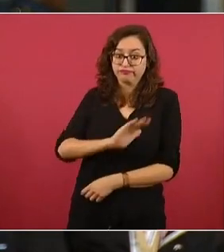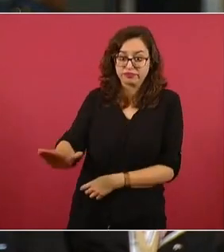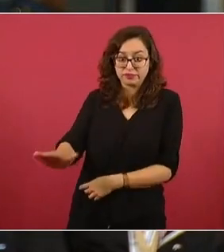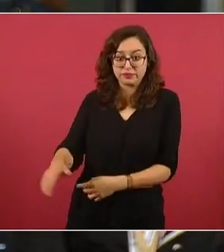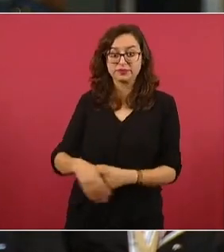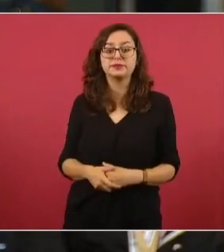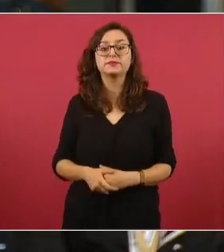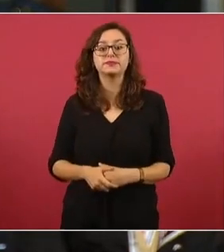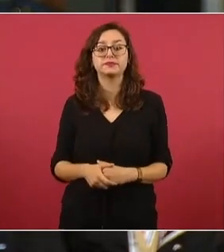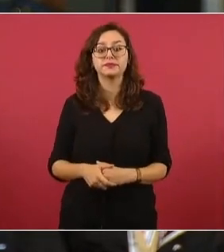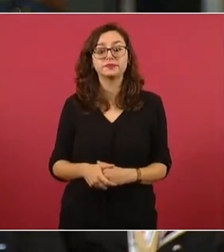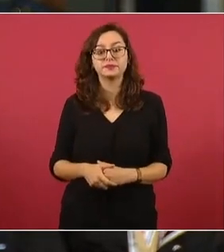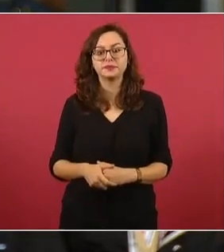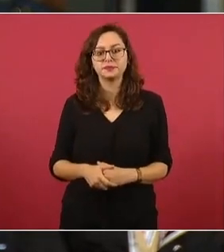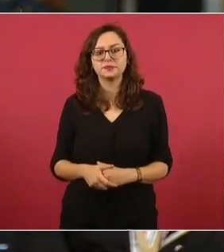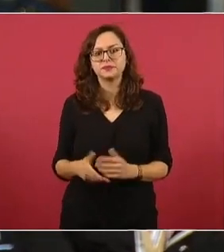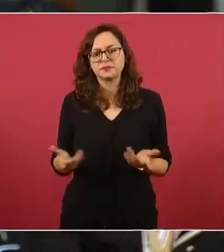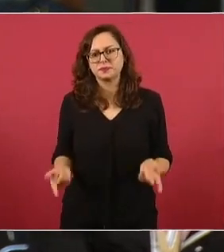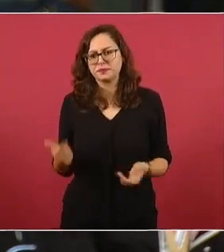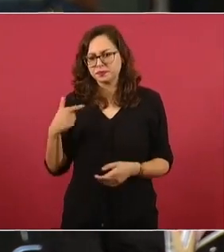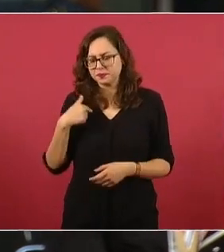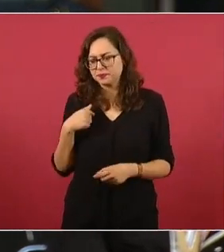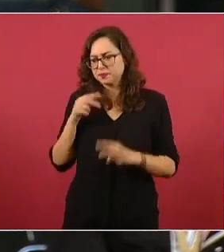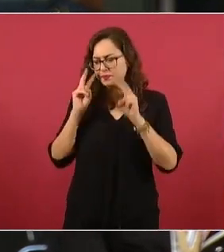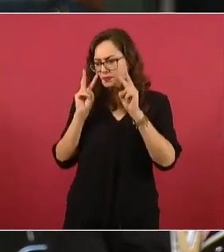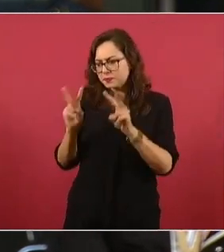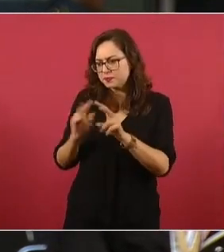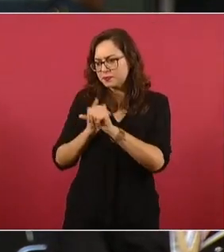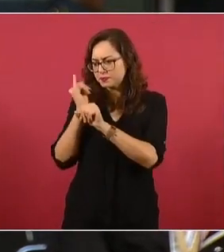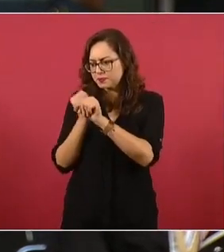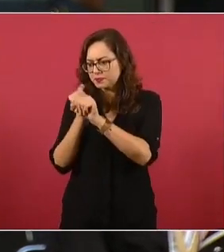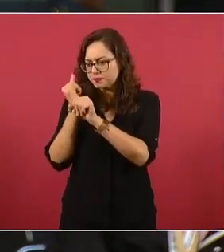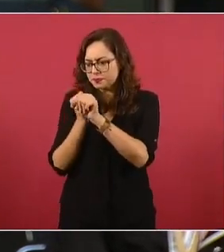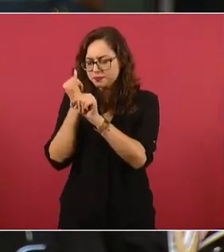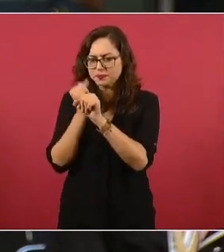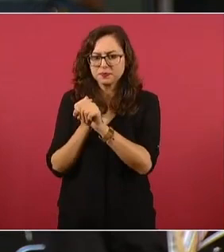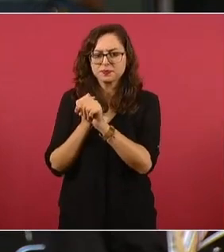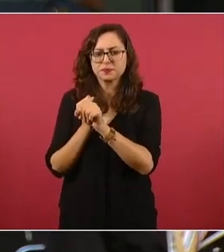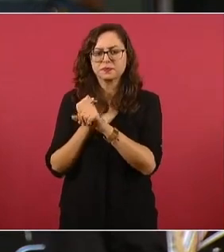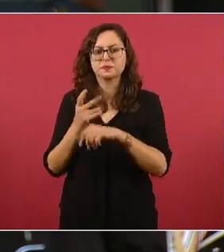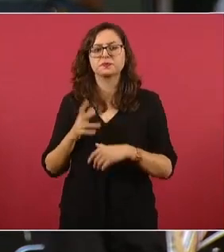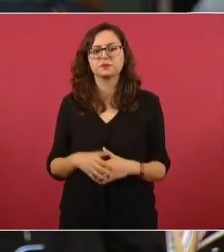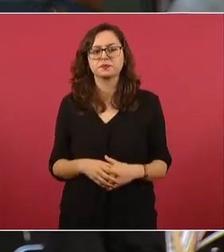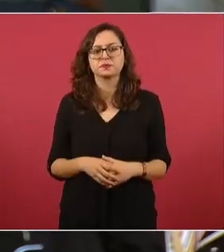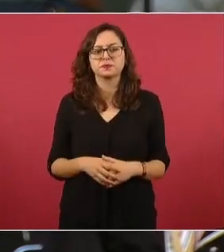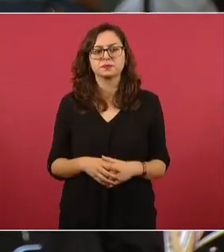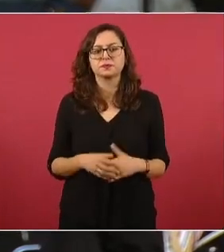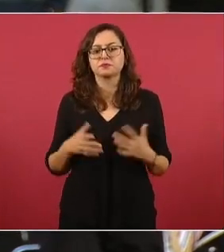Yo percibo en esa comunidad que llegaba a dejar flores,